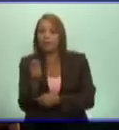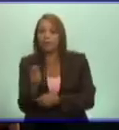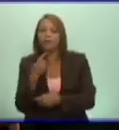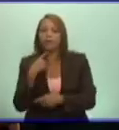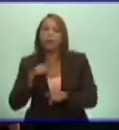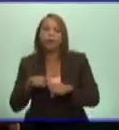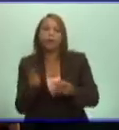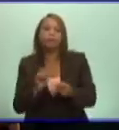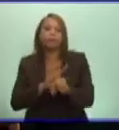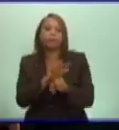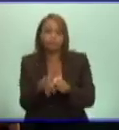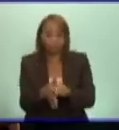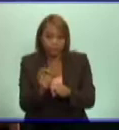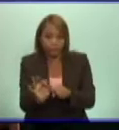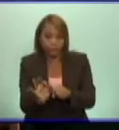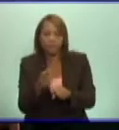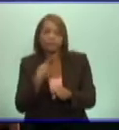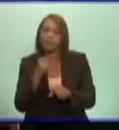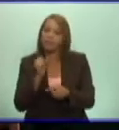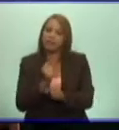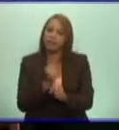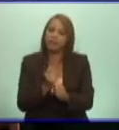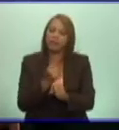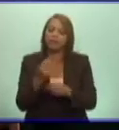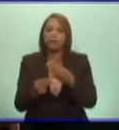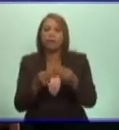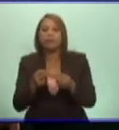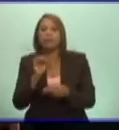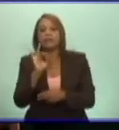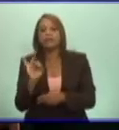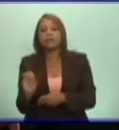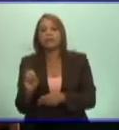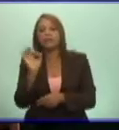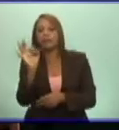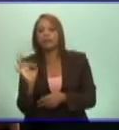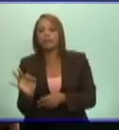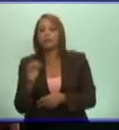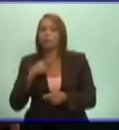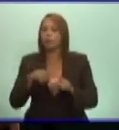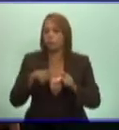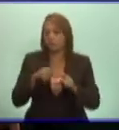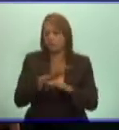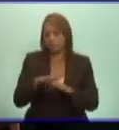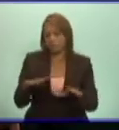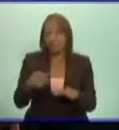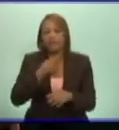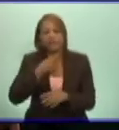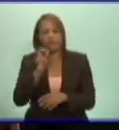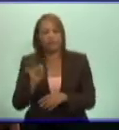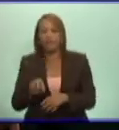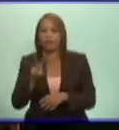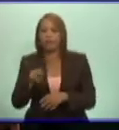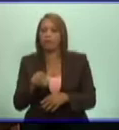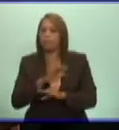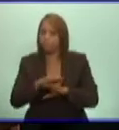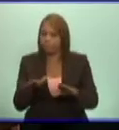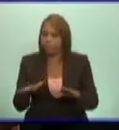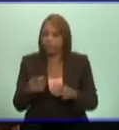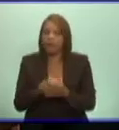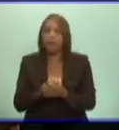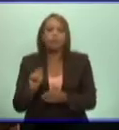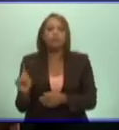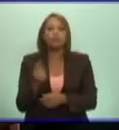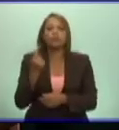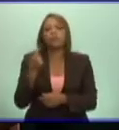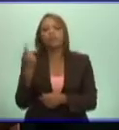COVID, ya se había trabajado más del 70% de los contenidos y ya se habían evaluado. Por lo tanto, vamos a evaluar